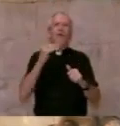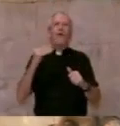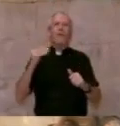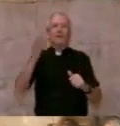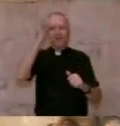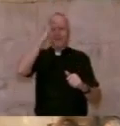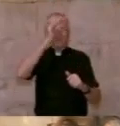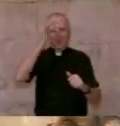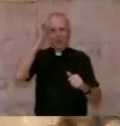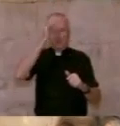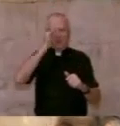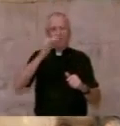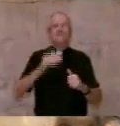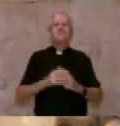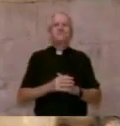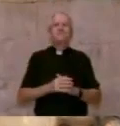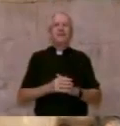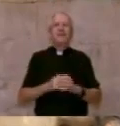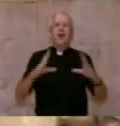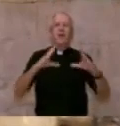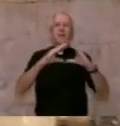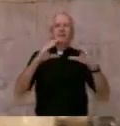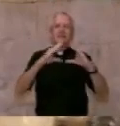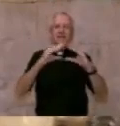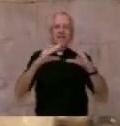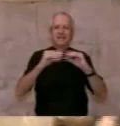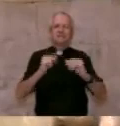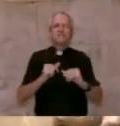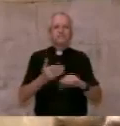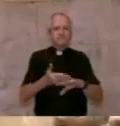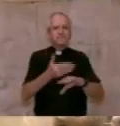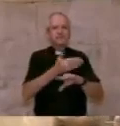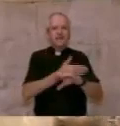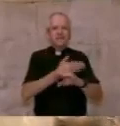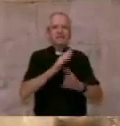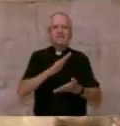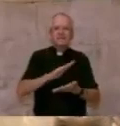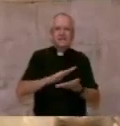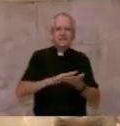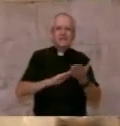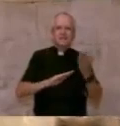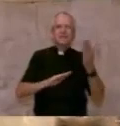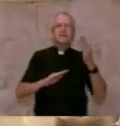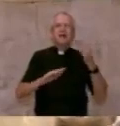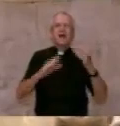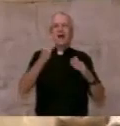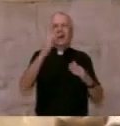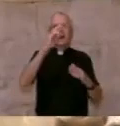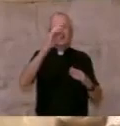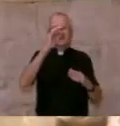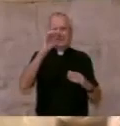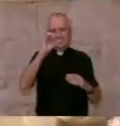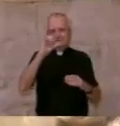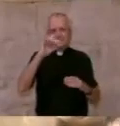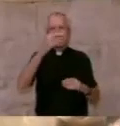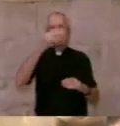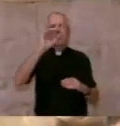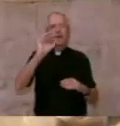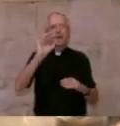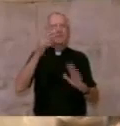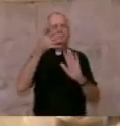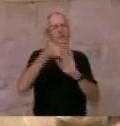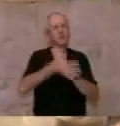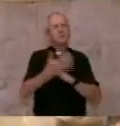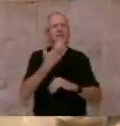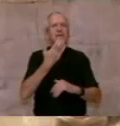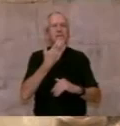teólogo, Joseph Ratzinger, en la Universidad de Tübingen, antes de marcharse a Regensburg, a Ratisbona, había mencionado esta parábola